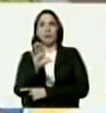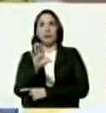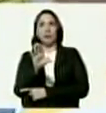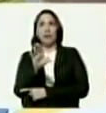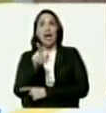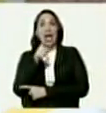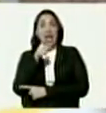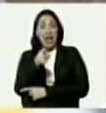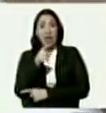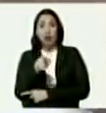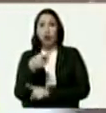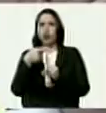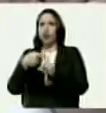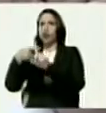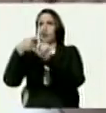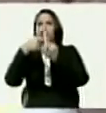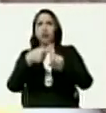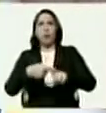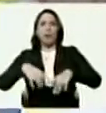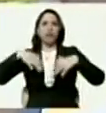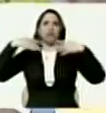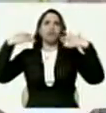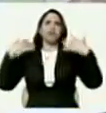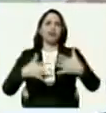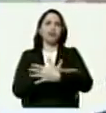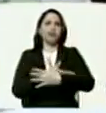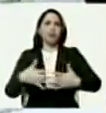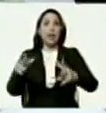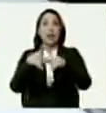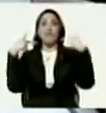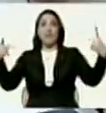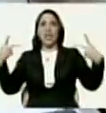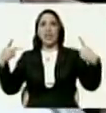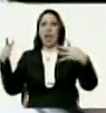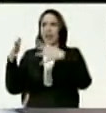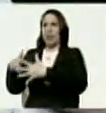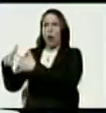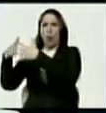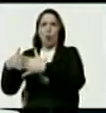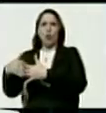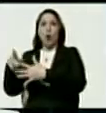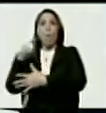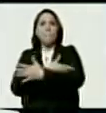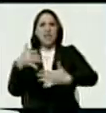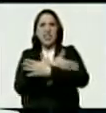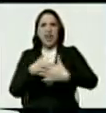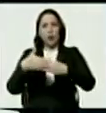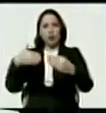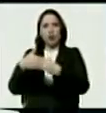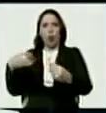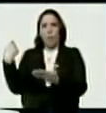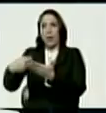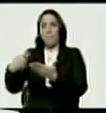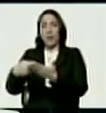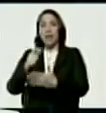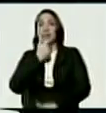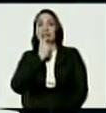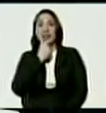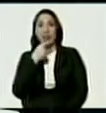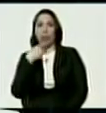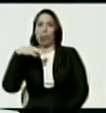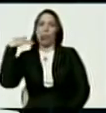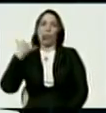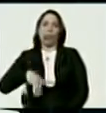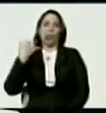y suman un billón, porque claro, ellos son pitiyanqui y dicen un millardo al estilo gringo, al estilo en inglés, un billón,